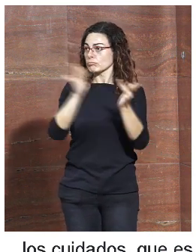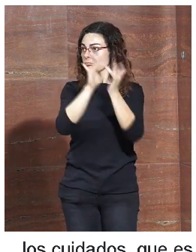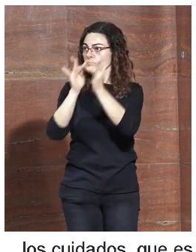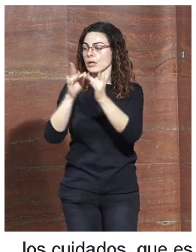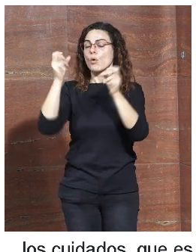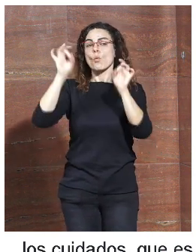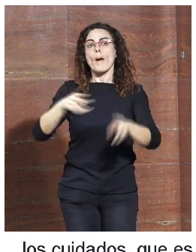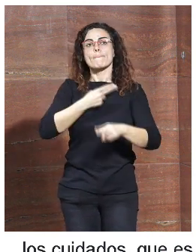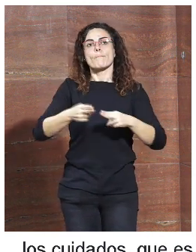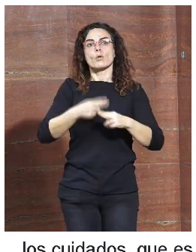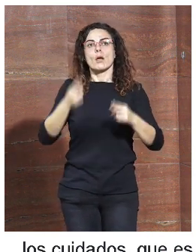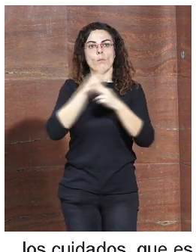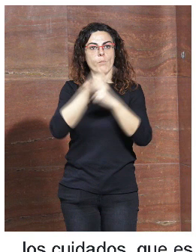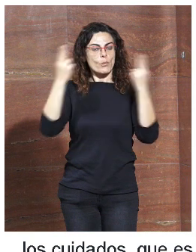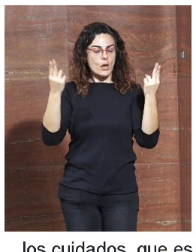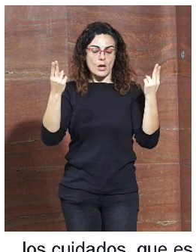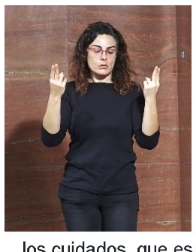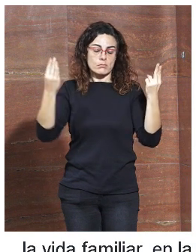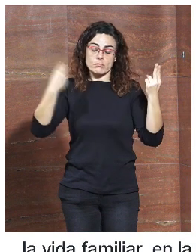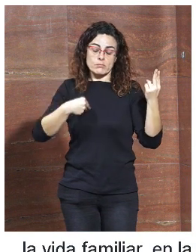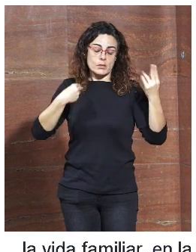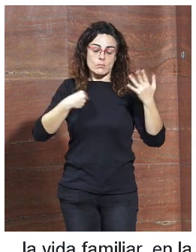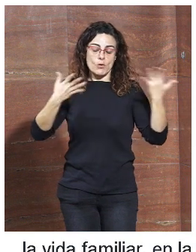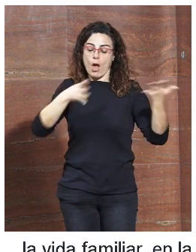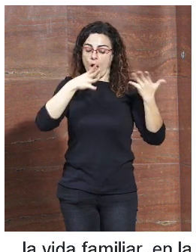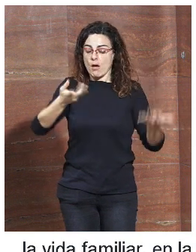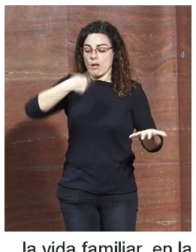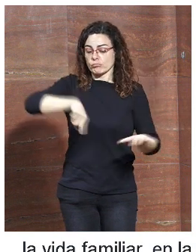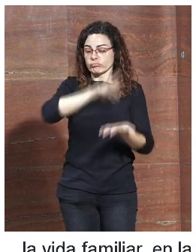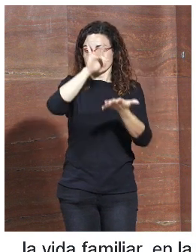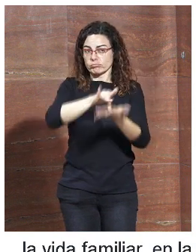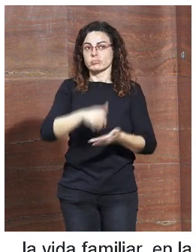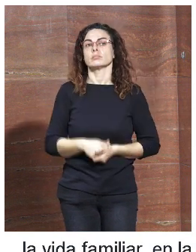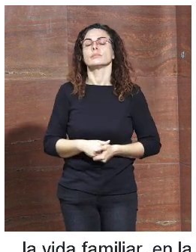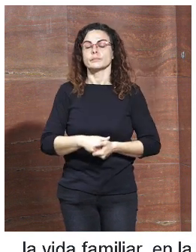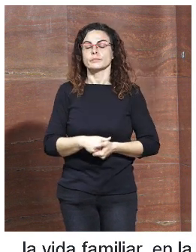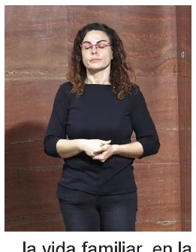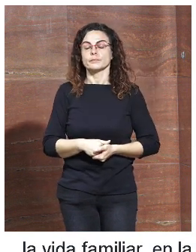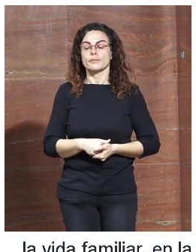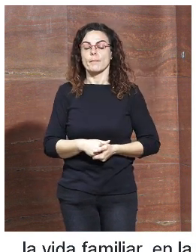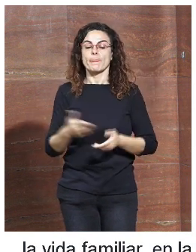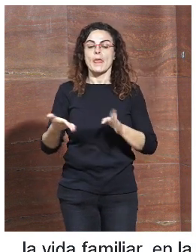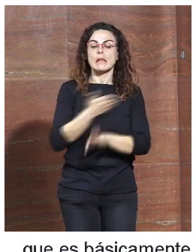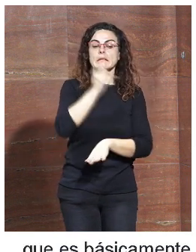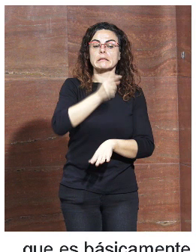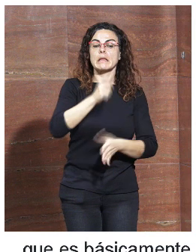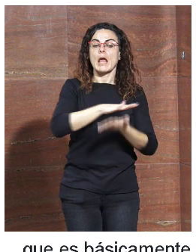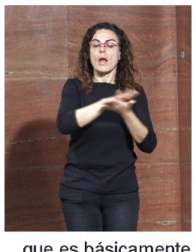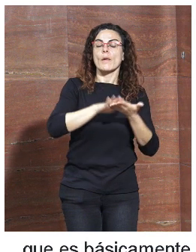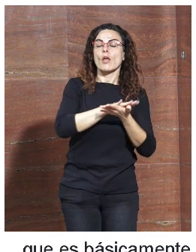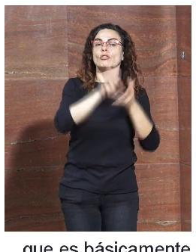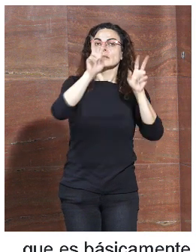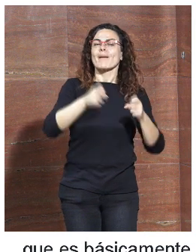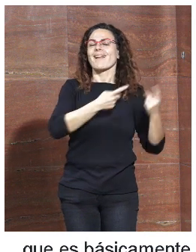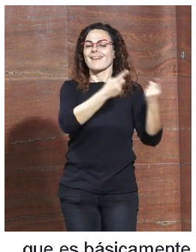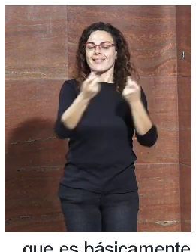las políticas públicas, que es básicamente de lo que queremos tratar aquí. Antes se ha hablado mucho de las